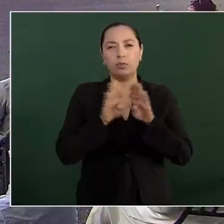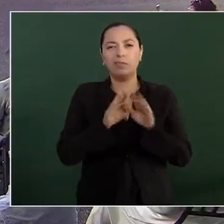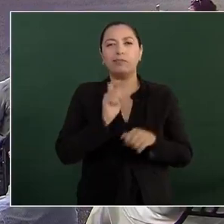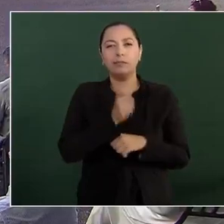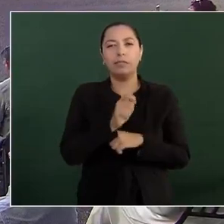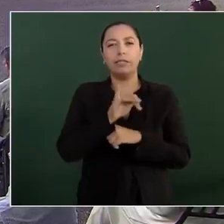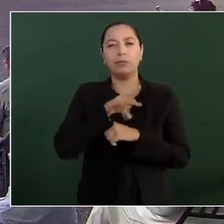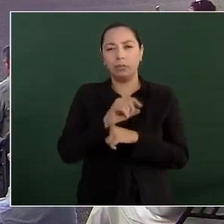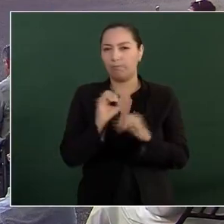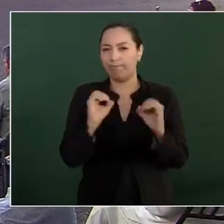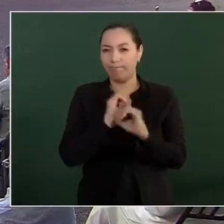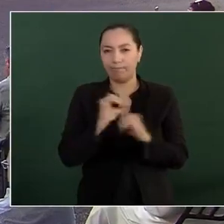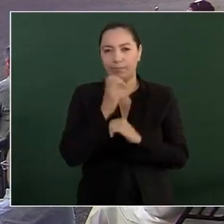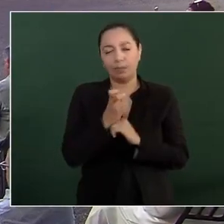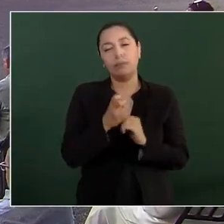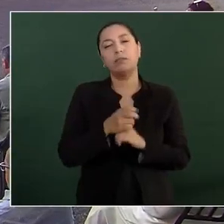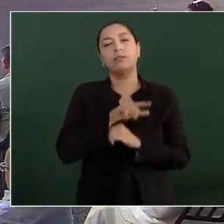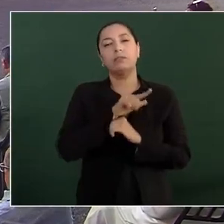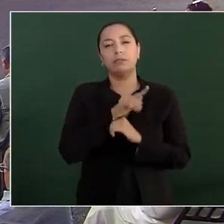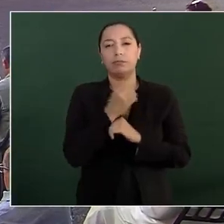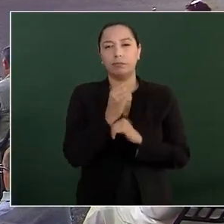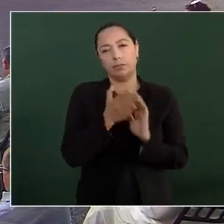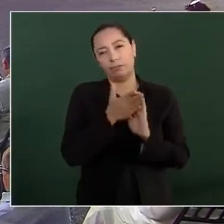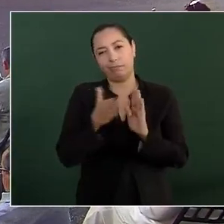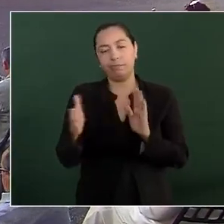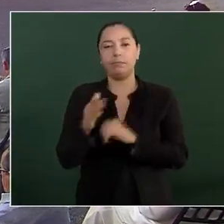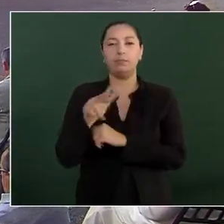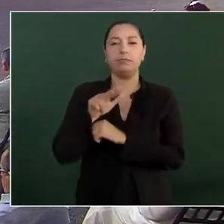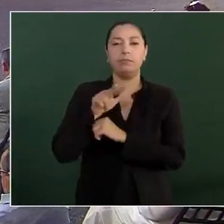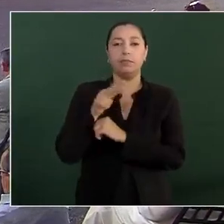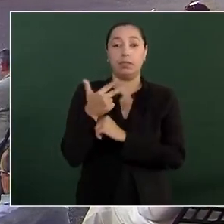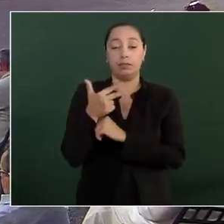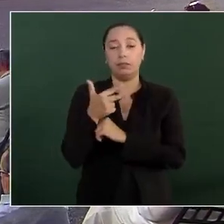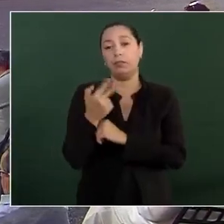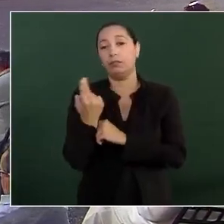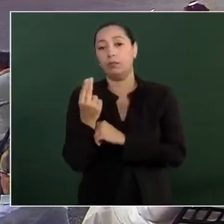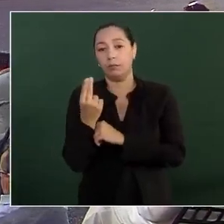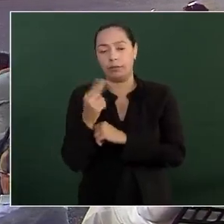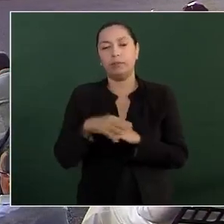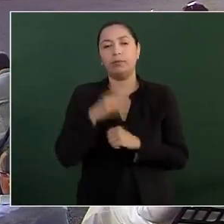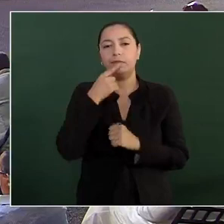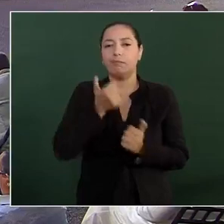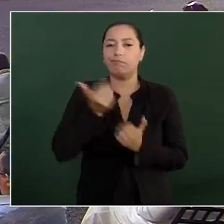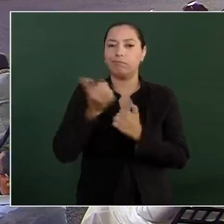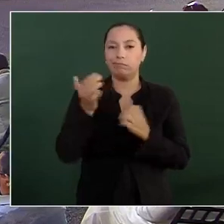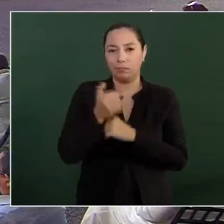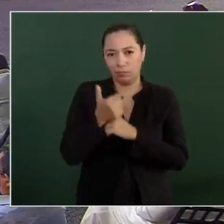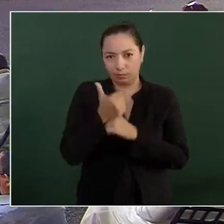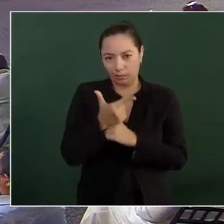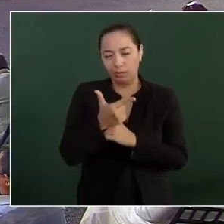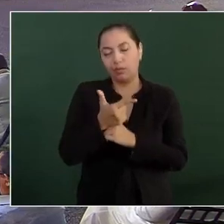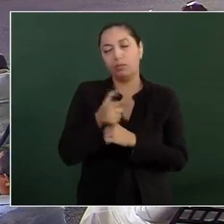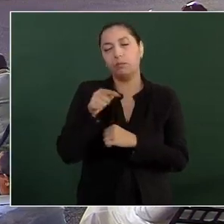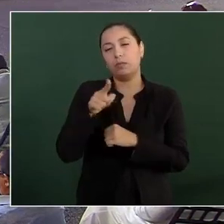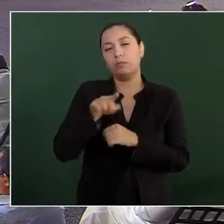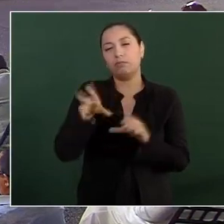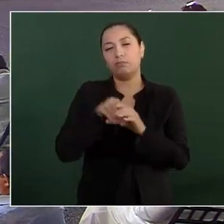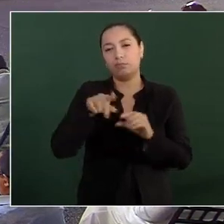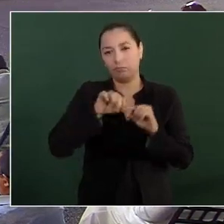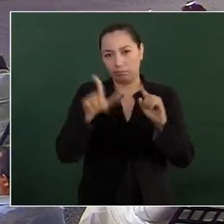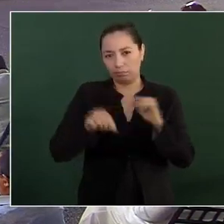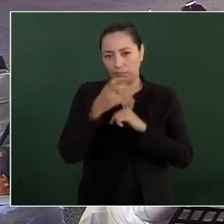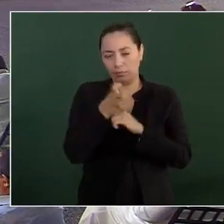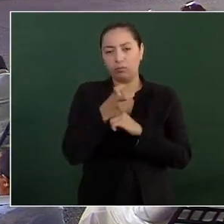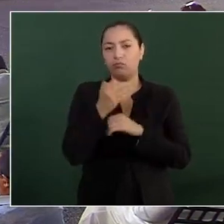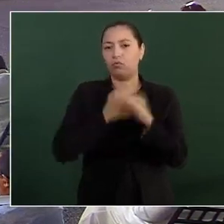de octubre al 13 de noviembre. Tenemos 7 extradiciones por parte de la Fiscalía General de la República,